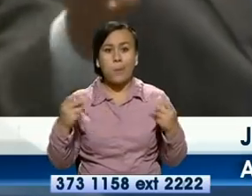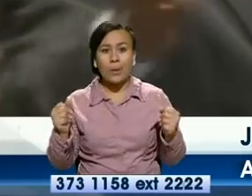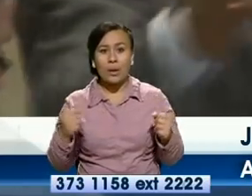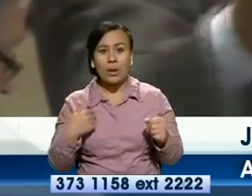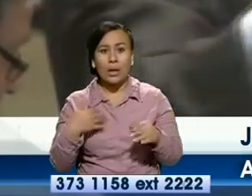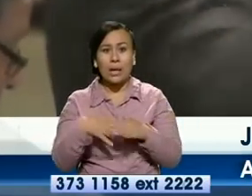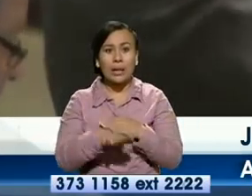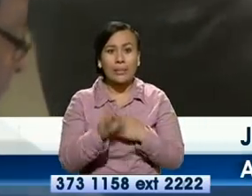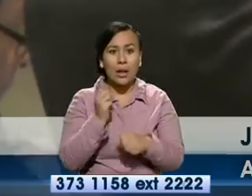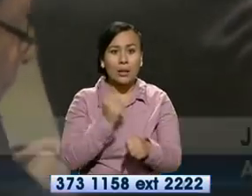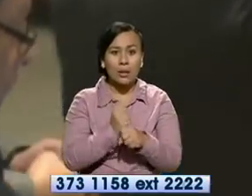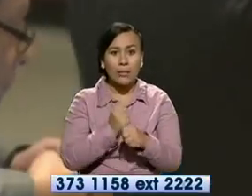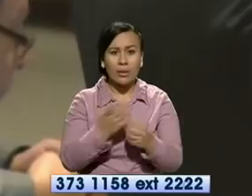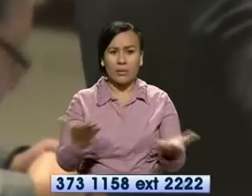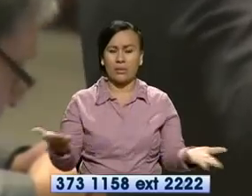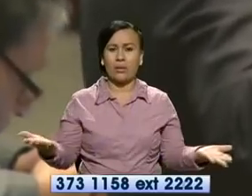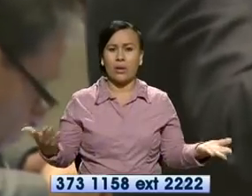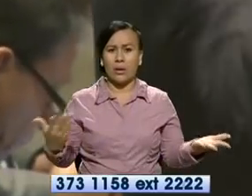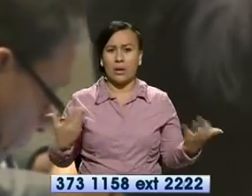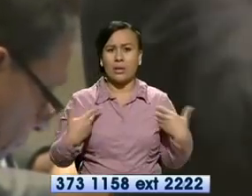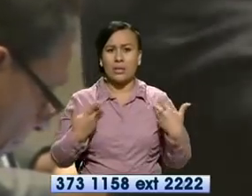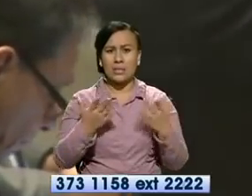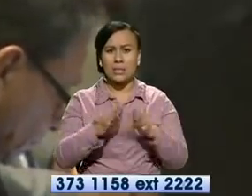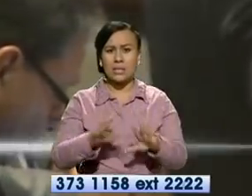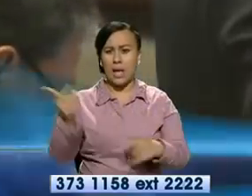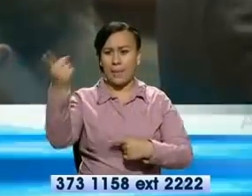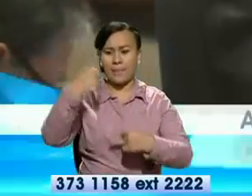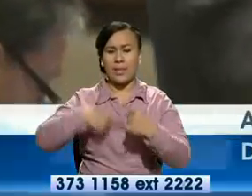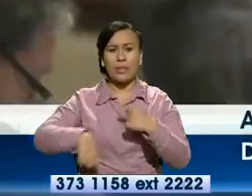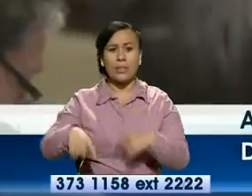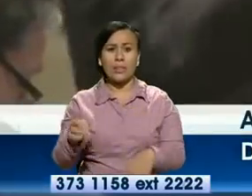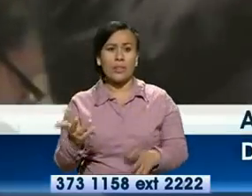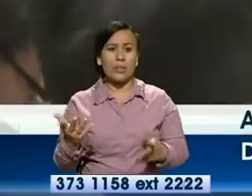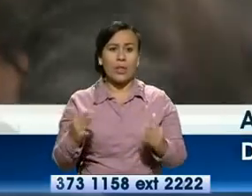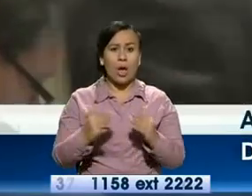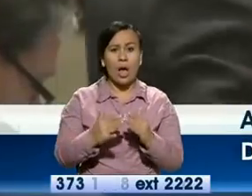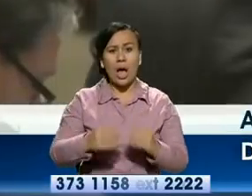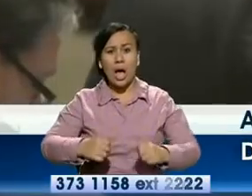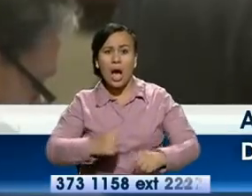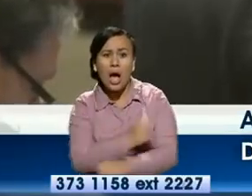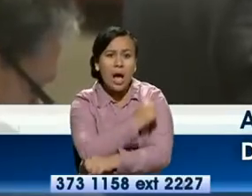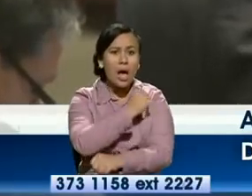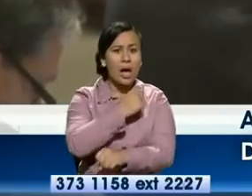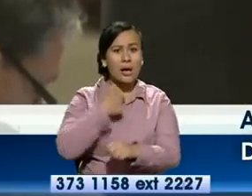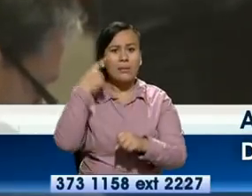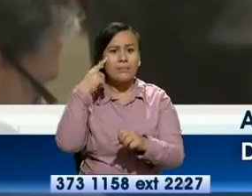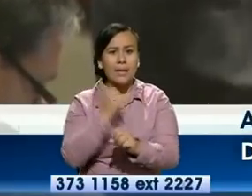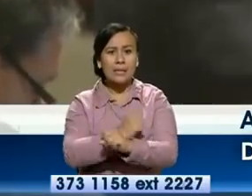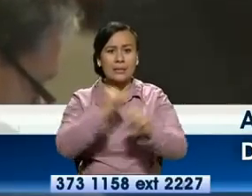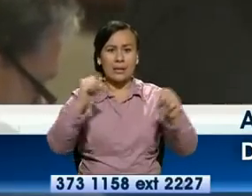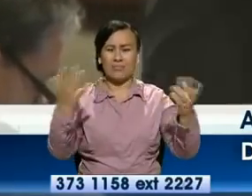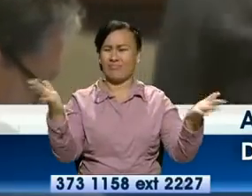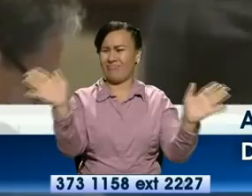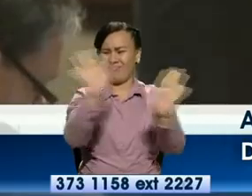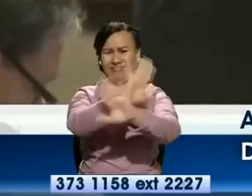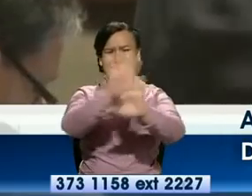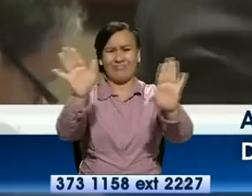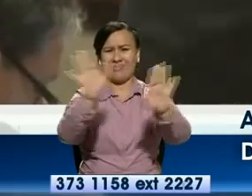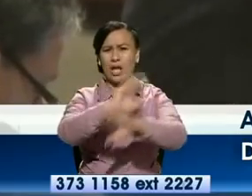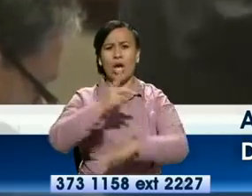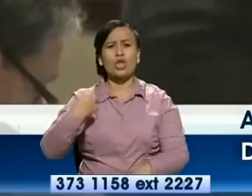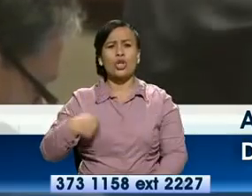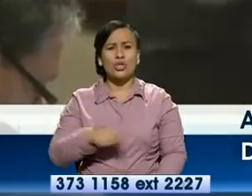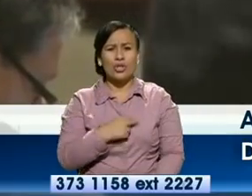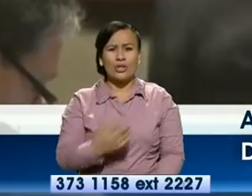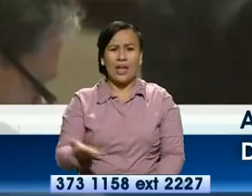poder y que por fin vino el Chapulín Colorado y les liberó. Ganamos 10